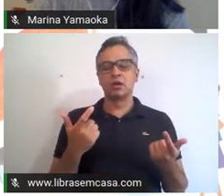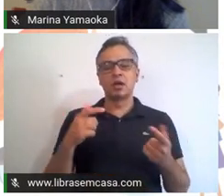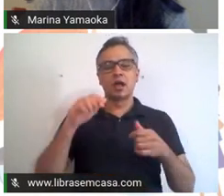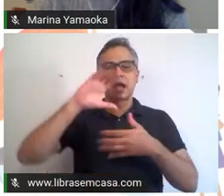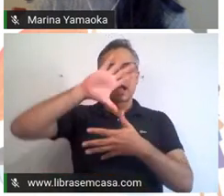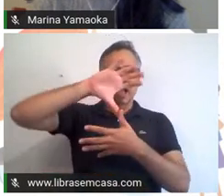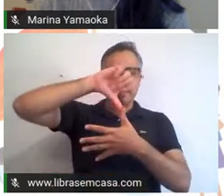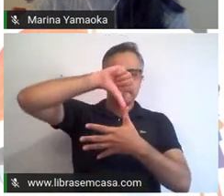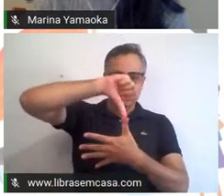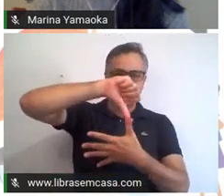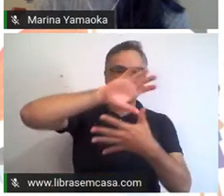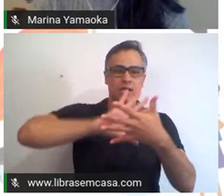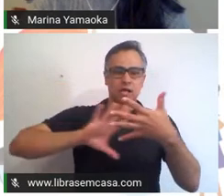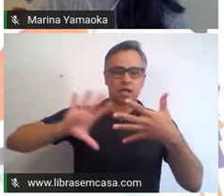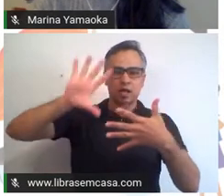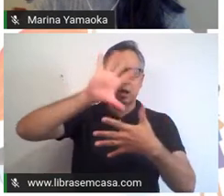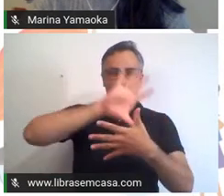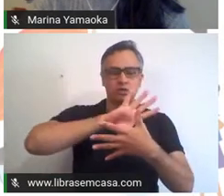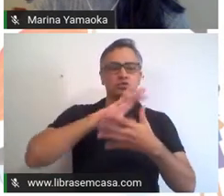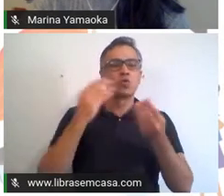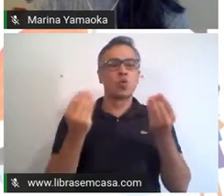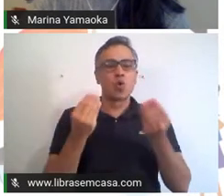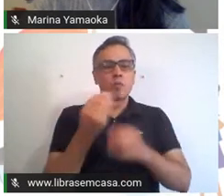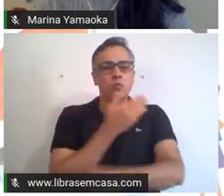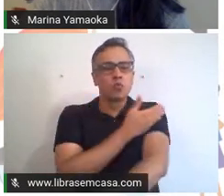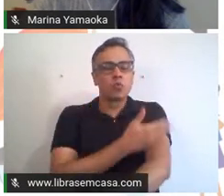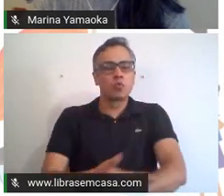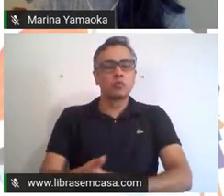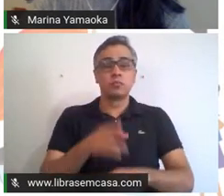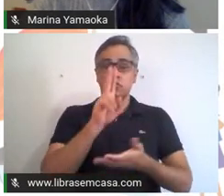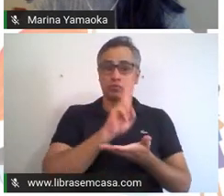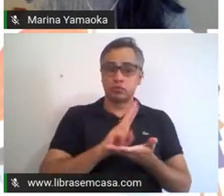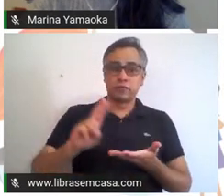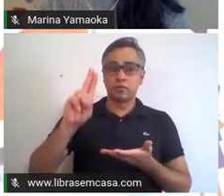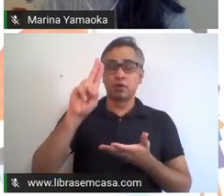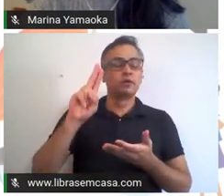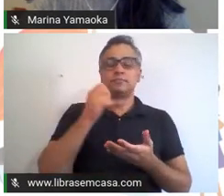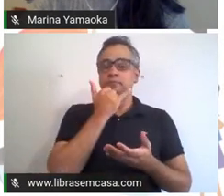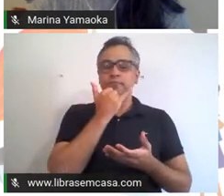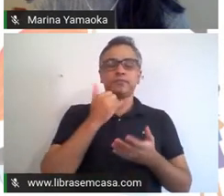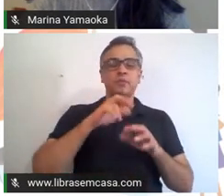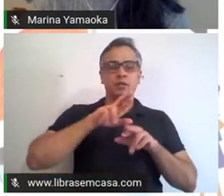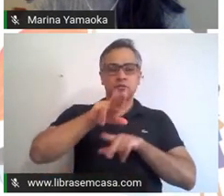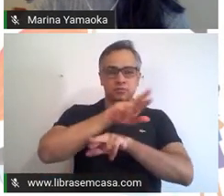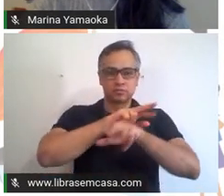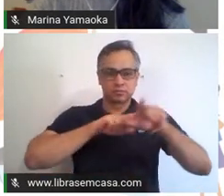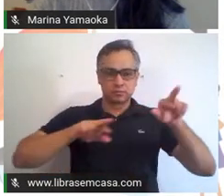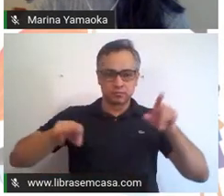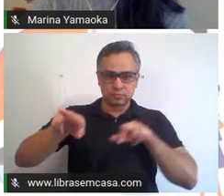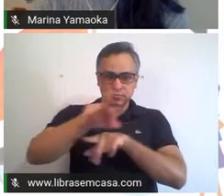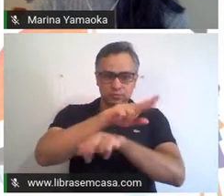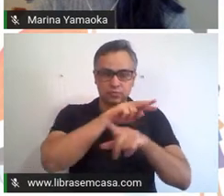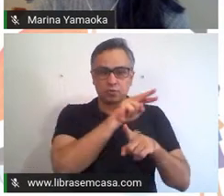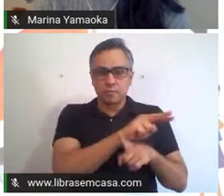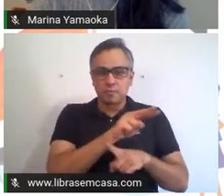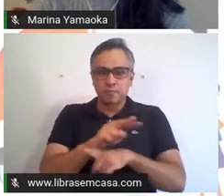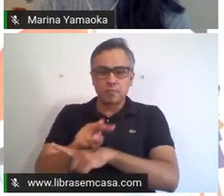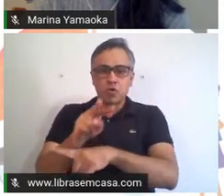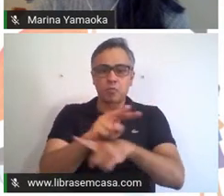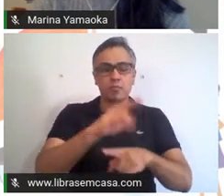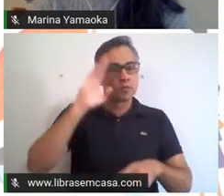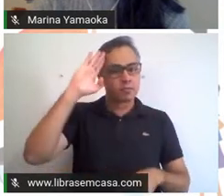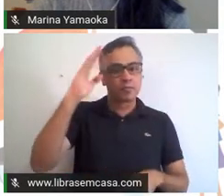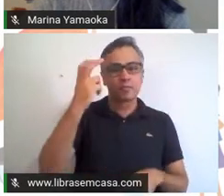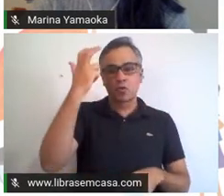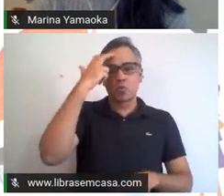donde hay que ir, a utilizar la diversidad, protegiendo la diversidad que nos queda, sobre todo la diversidad cultural, con